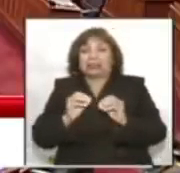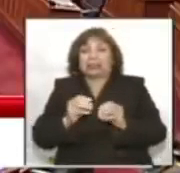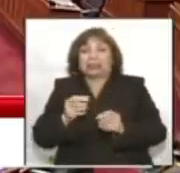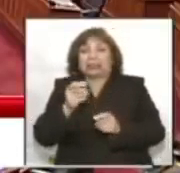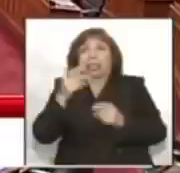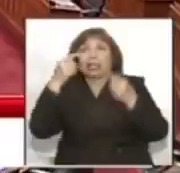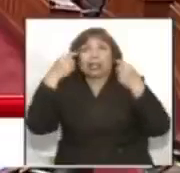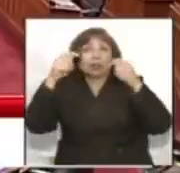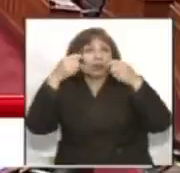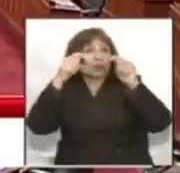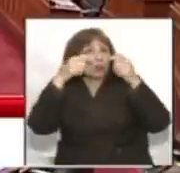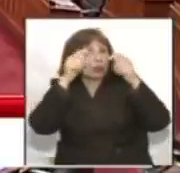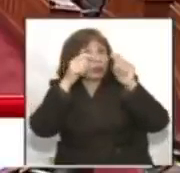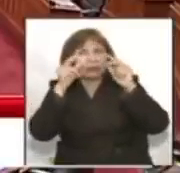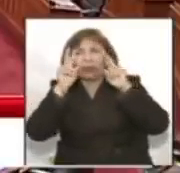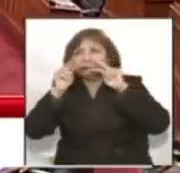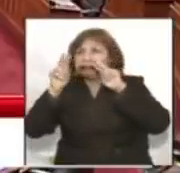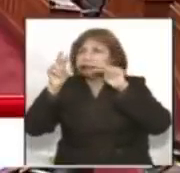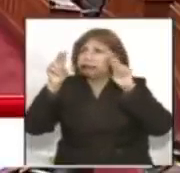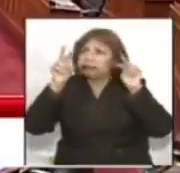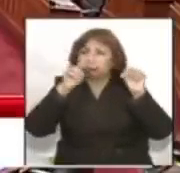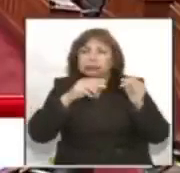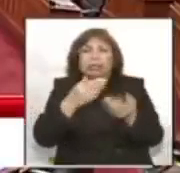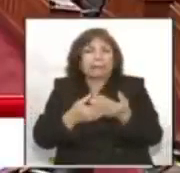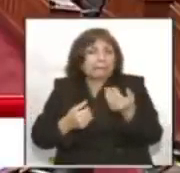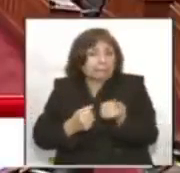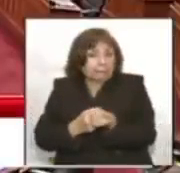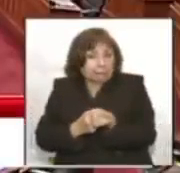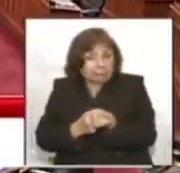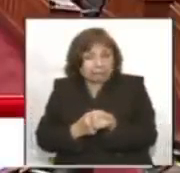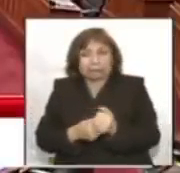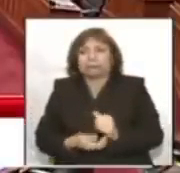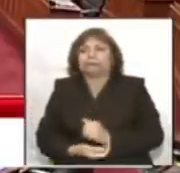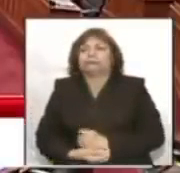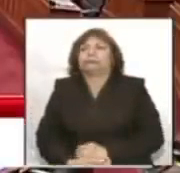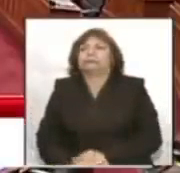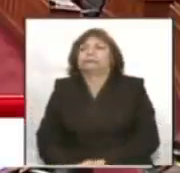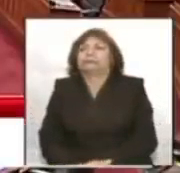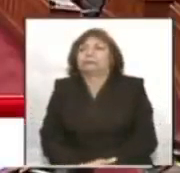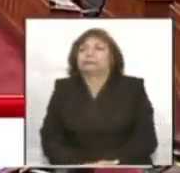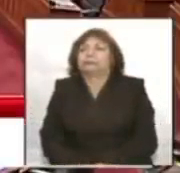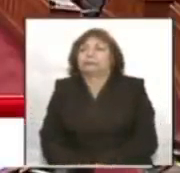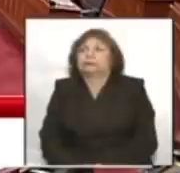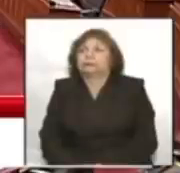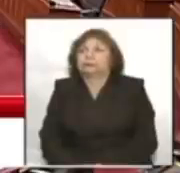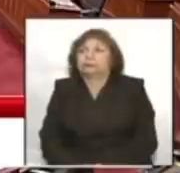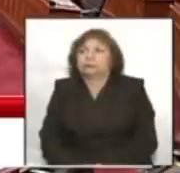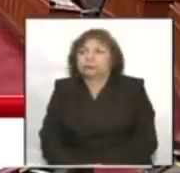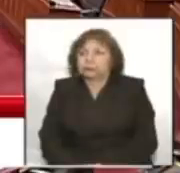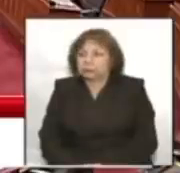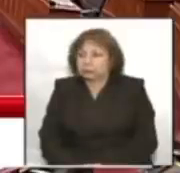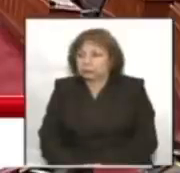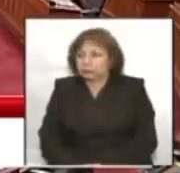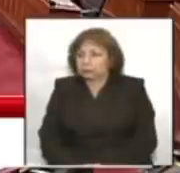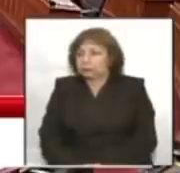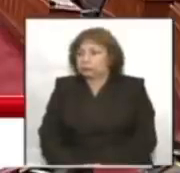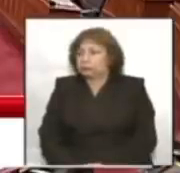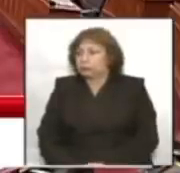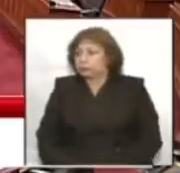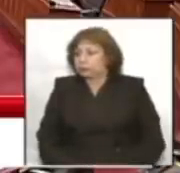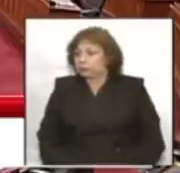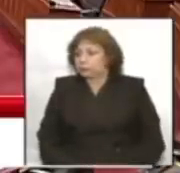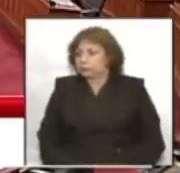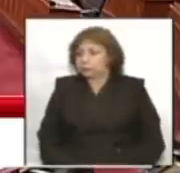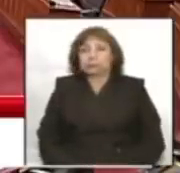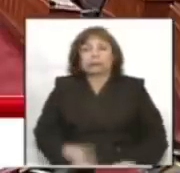hola hola amigos que tal como están se acaba de aprobar la ley contra la usura bancaria con